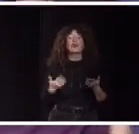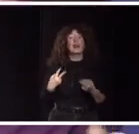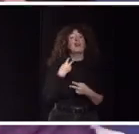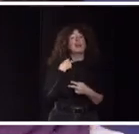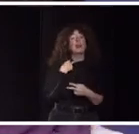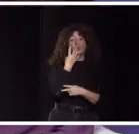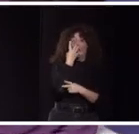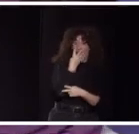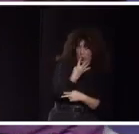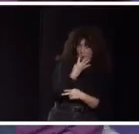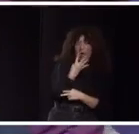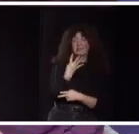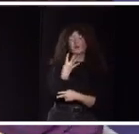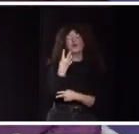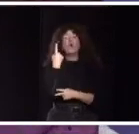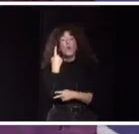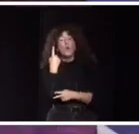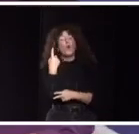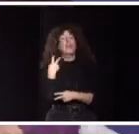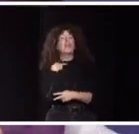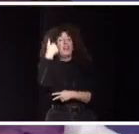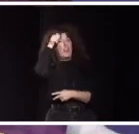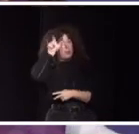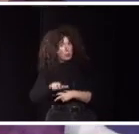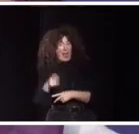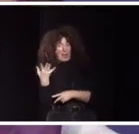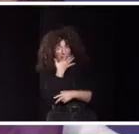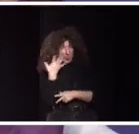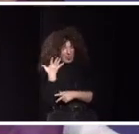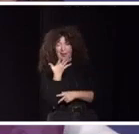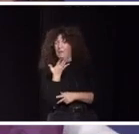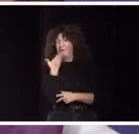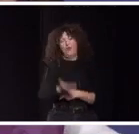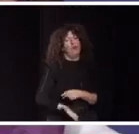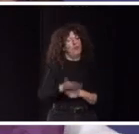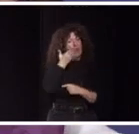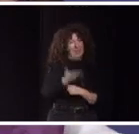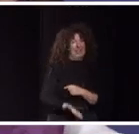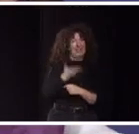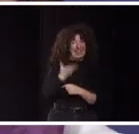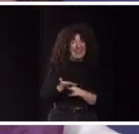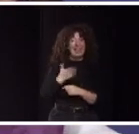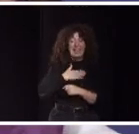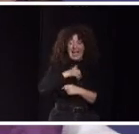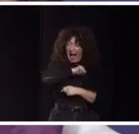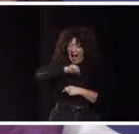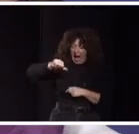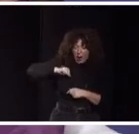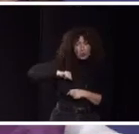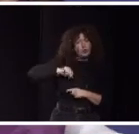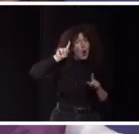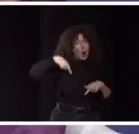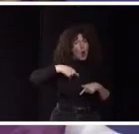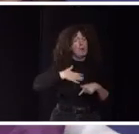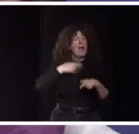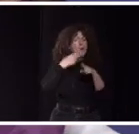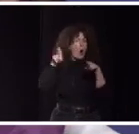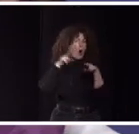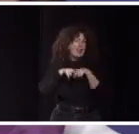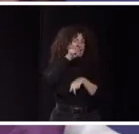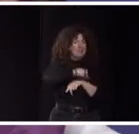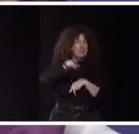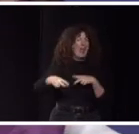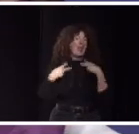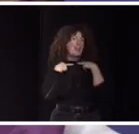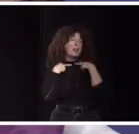y el diputado de Podemos van a ser fundamentales. Y yo os aseguro que la autonomía política de nuestras diputadas y